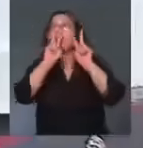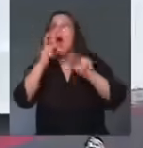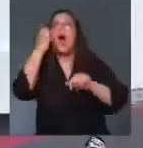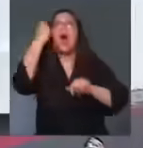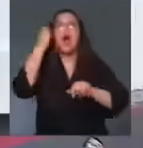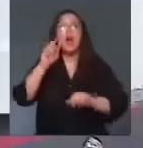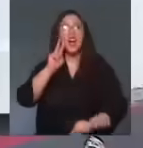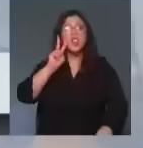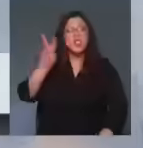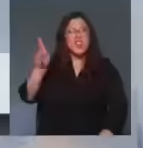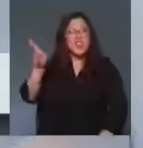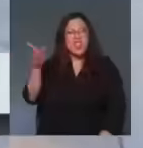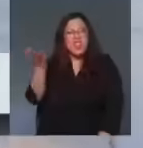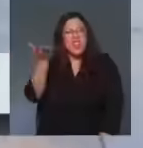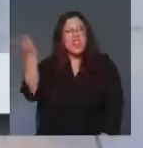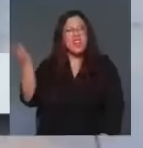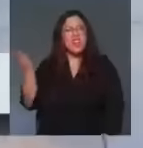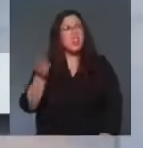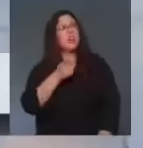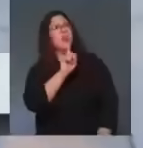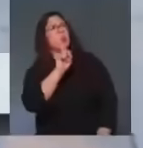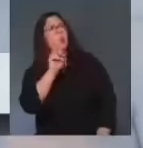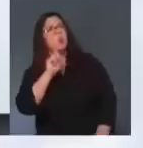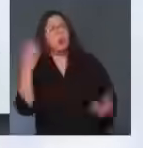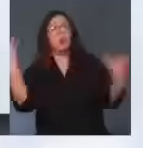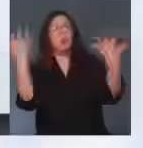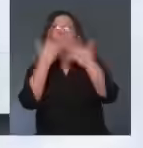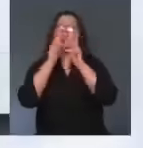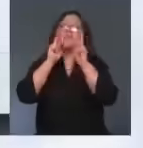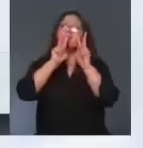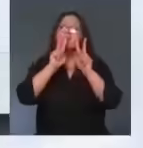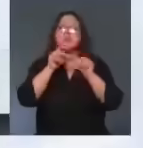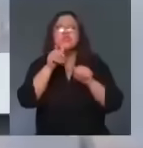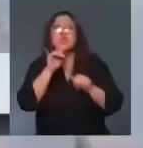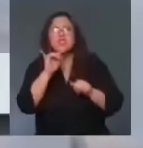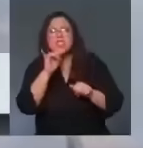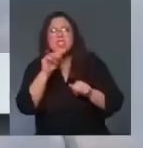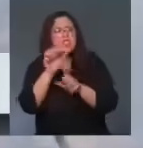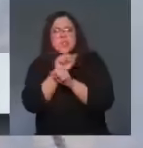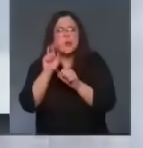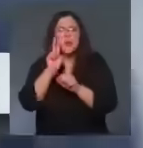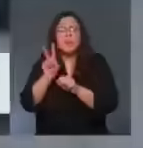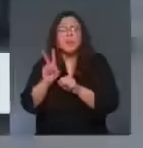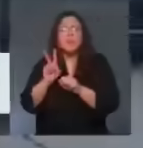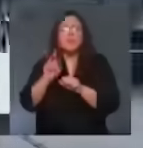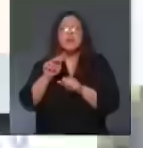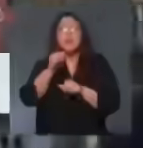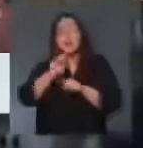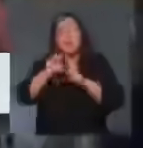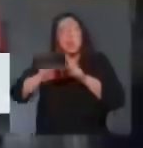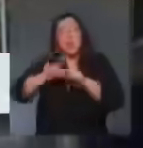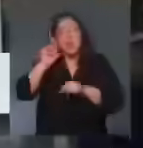acá o no? No, está todo totalmente borroso, ilegible, hace falta una mantención.